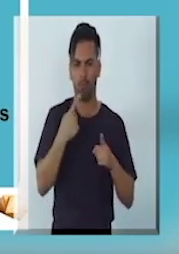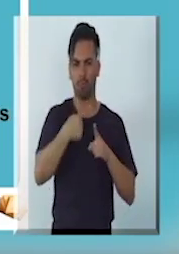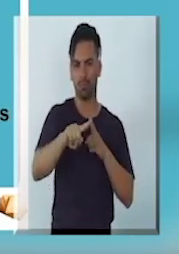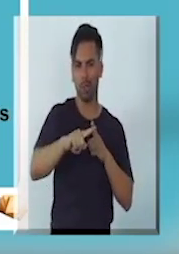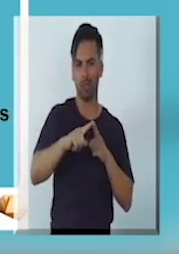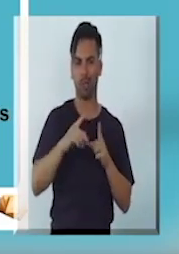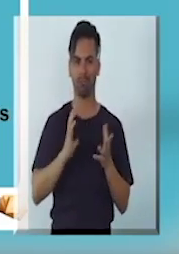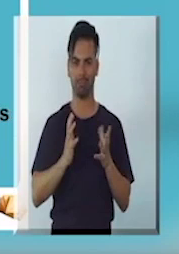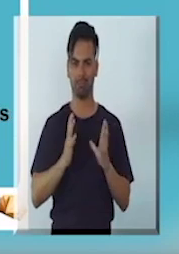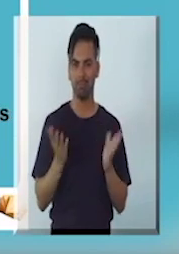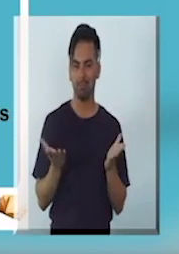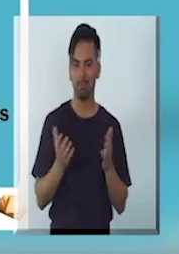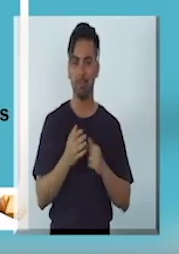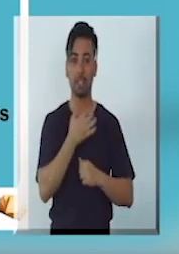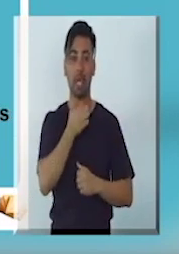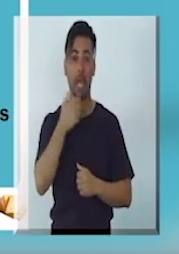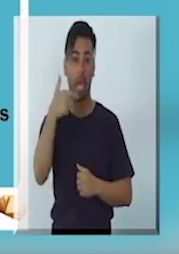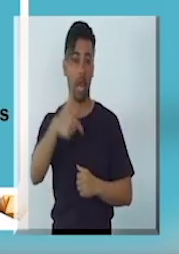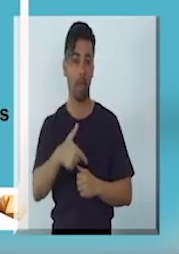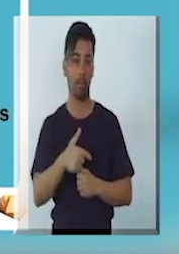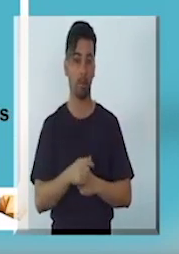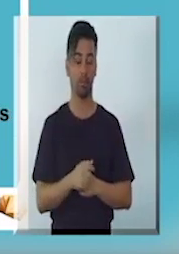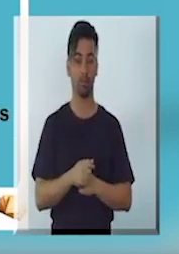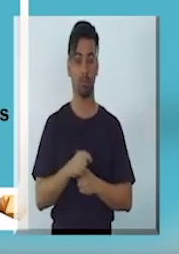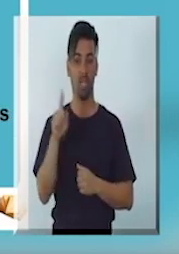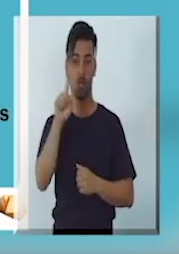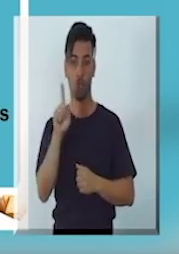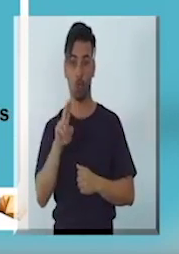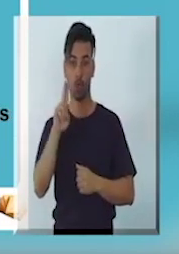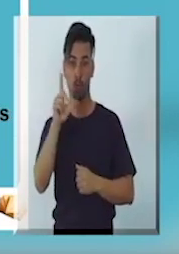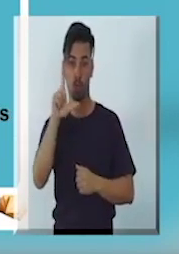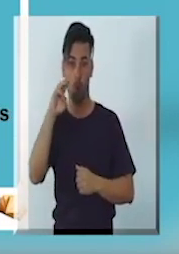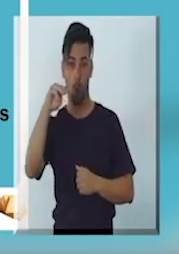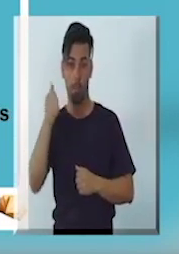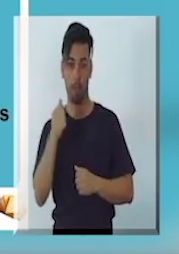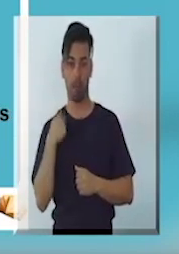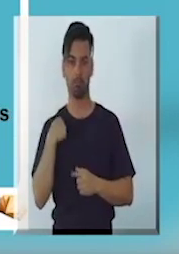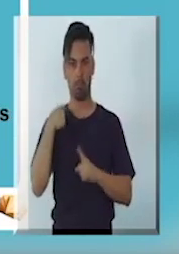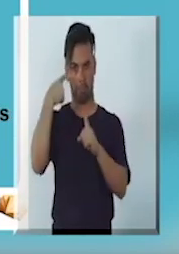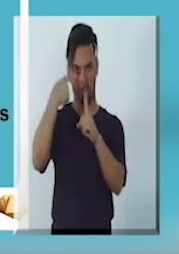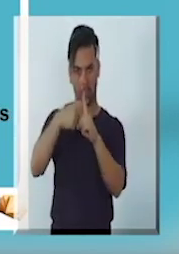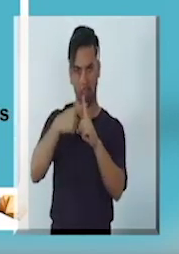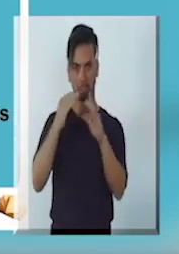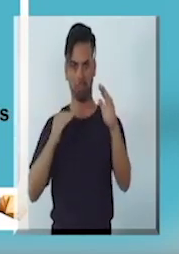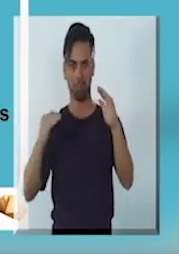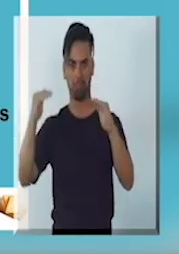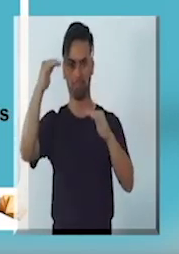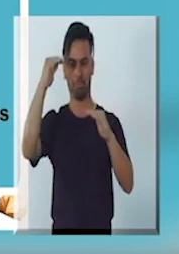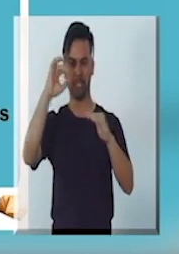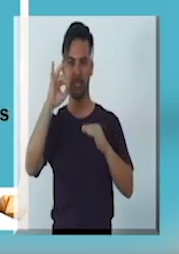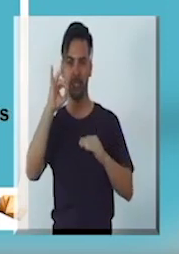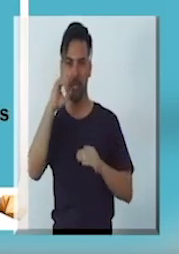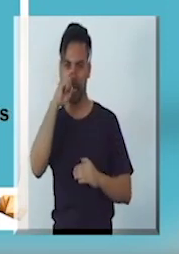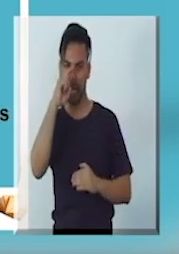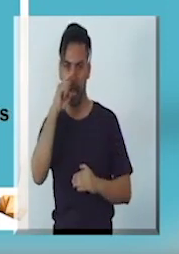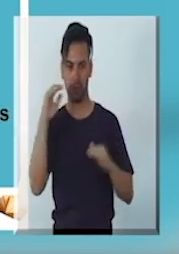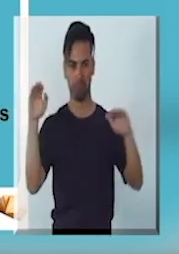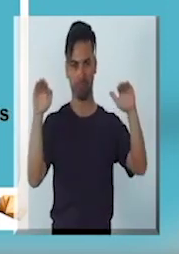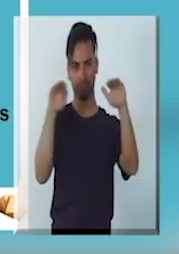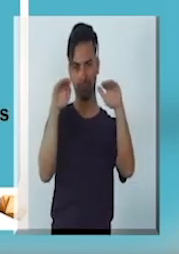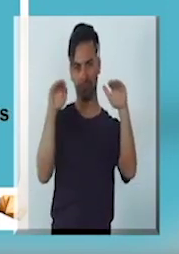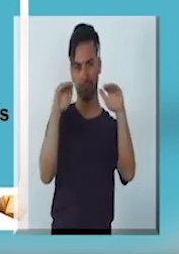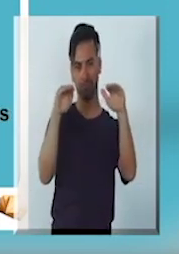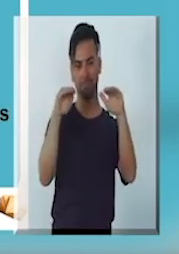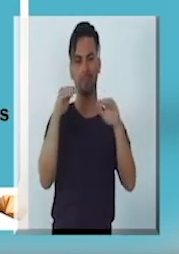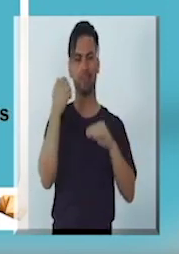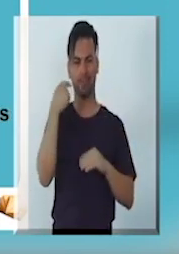Por ejemplo, si a Zulma yo le aumento los 7 años, ¿no tendría la misma edad que Laizer? Efectivamente. Entonces la expresión pudiera